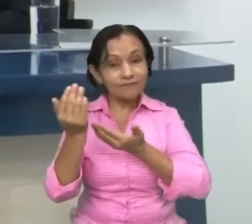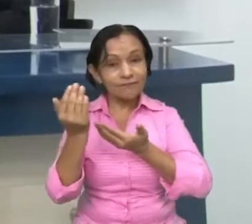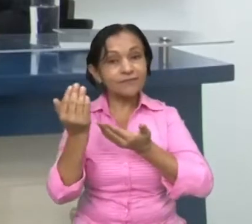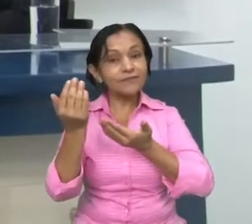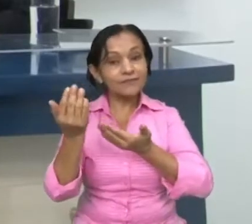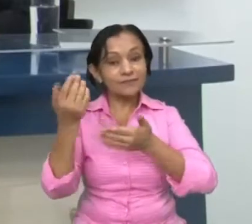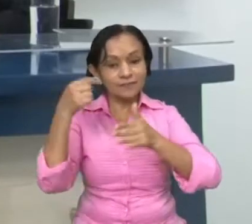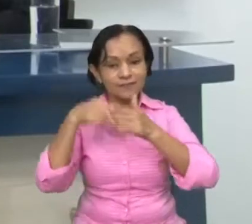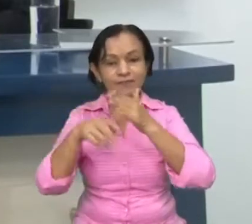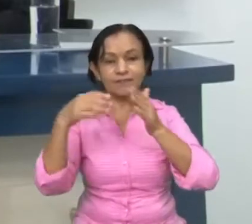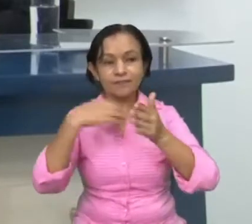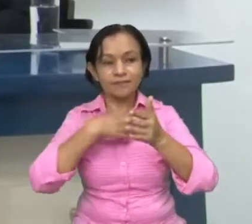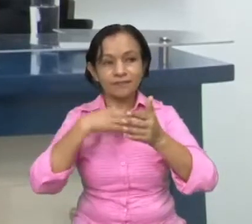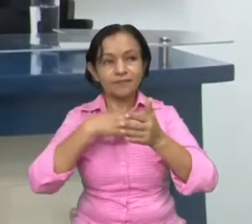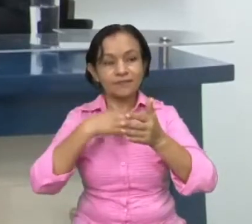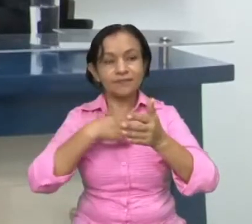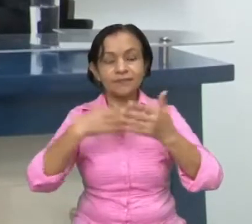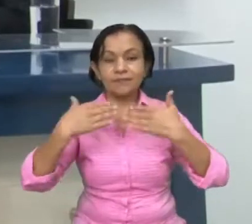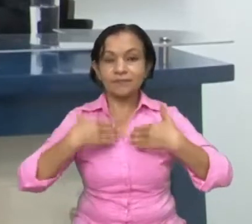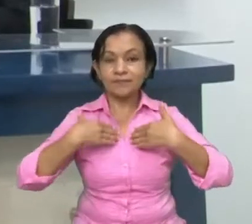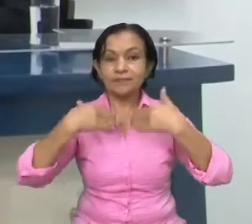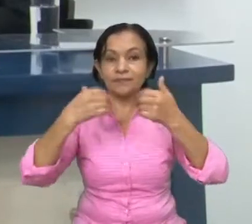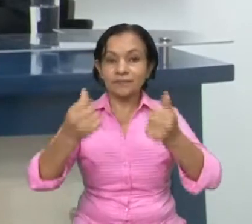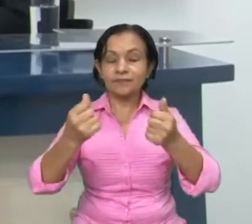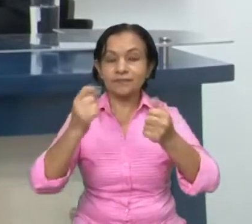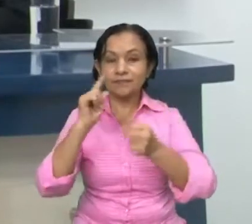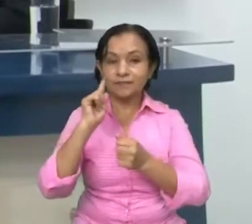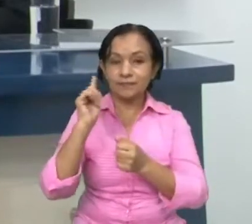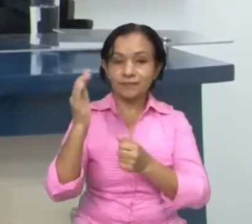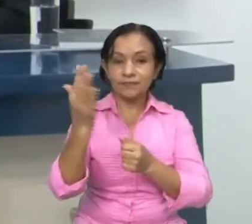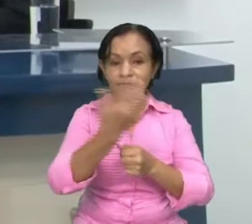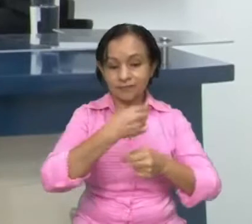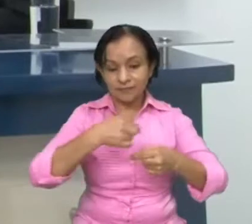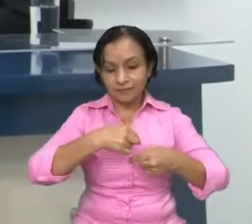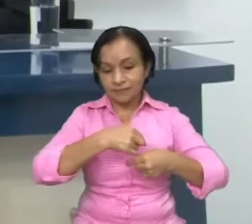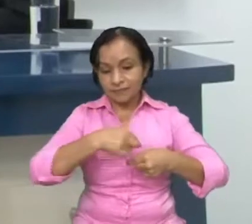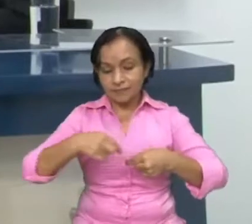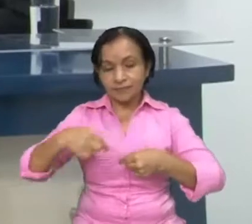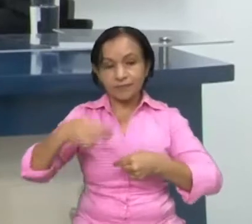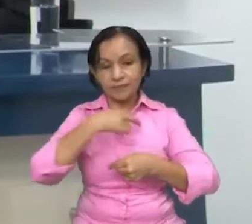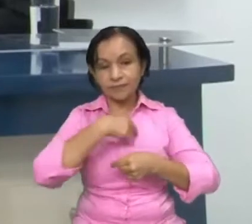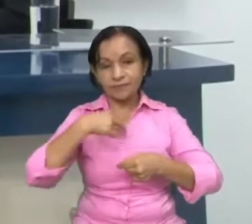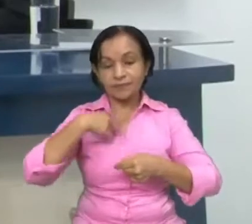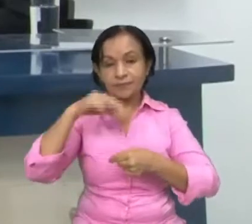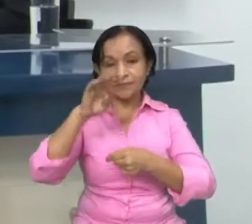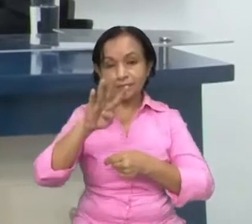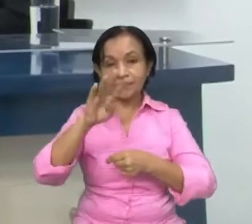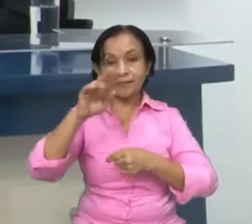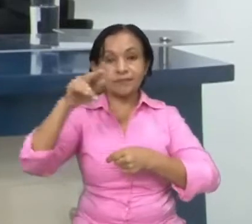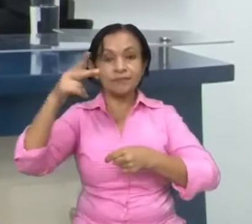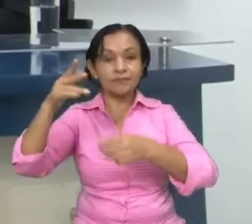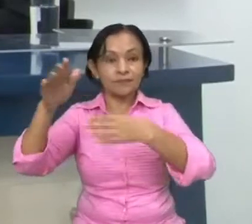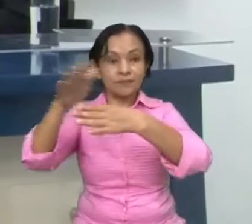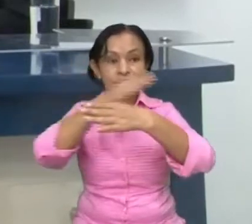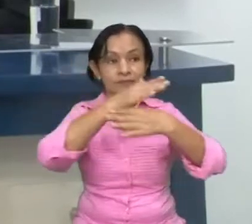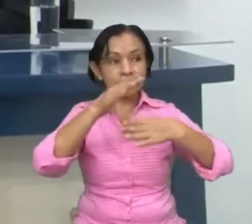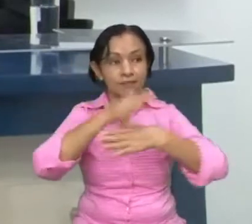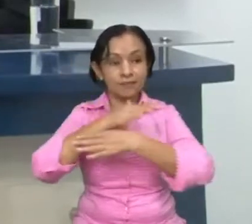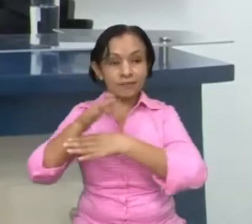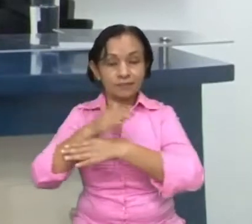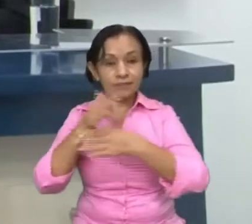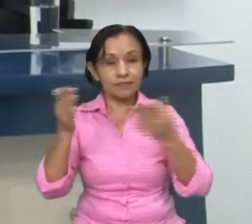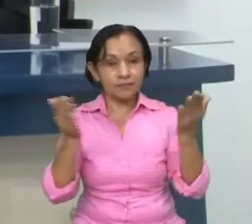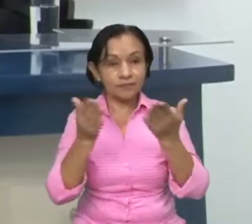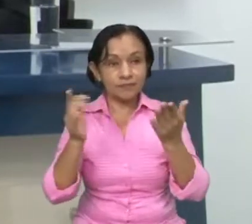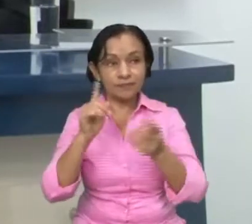una meta para nosotros como sistema de salud. Y todas las cirugías, que ya se han hecho 48 cirugías de espinas bífidas